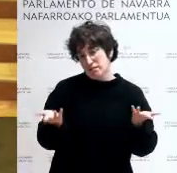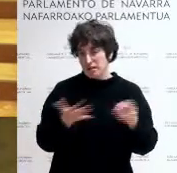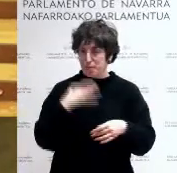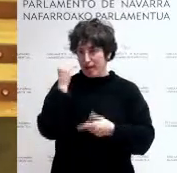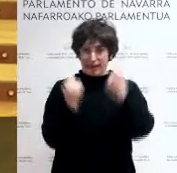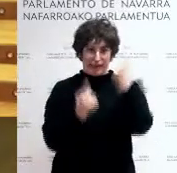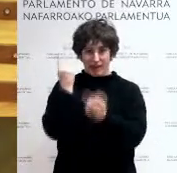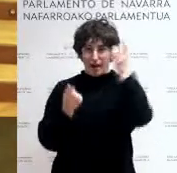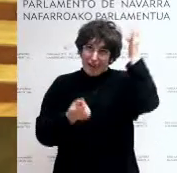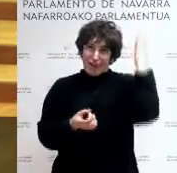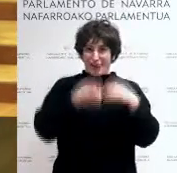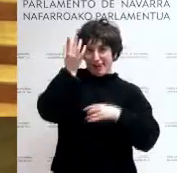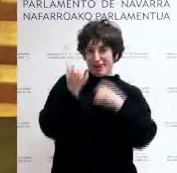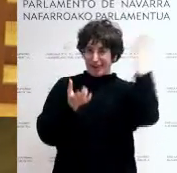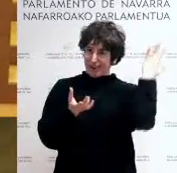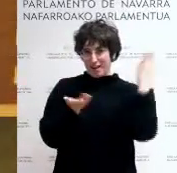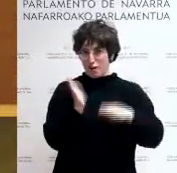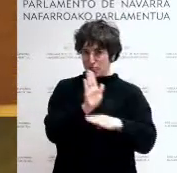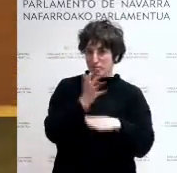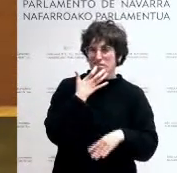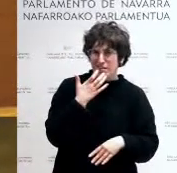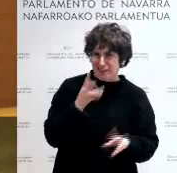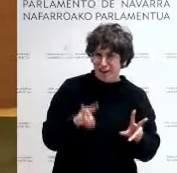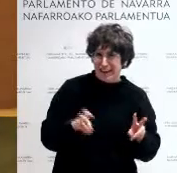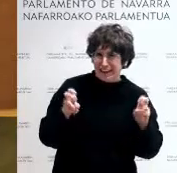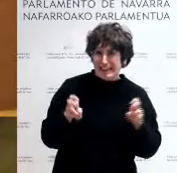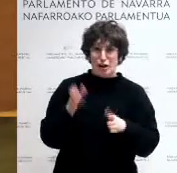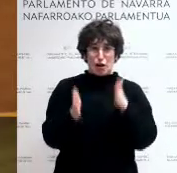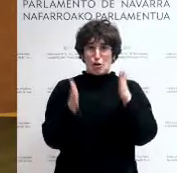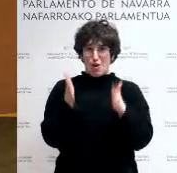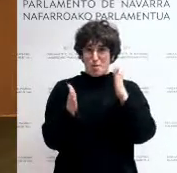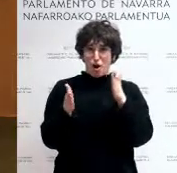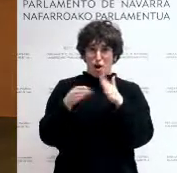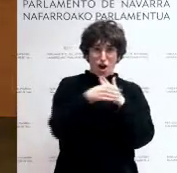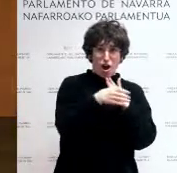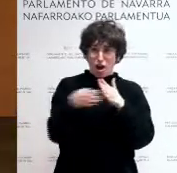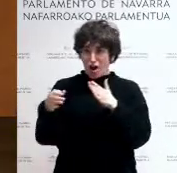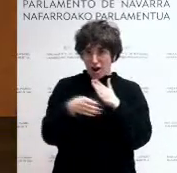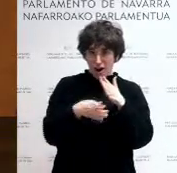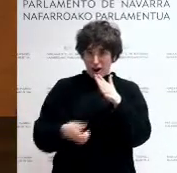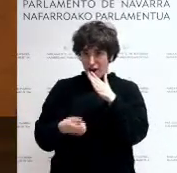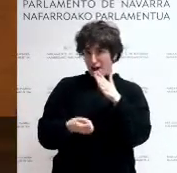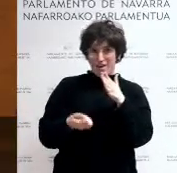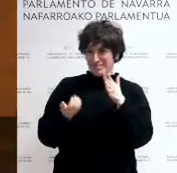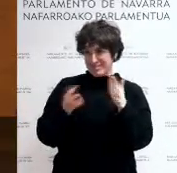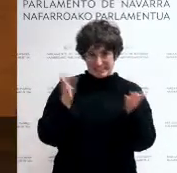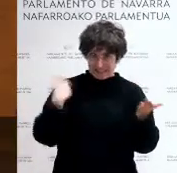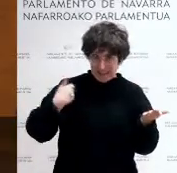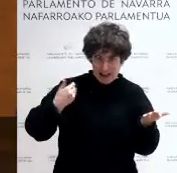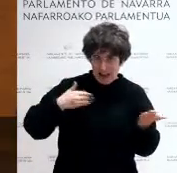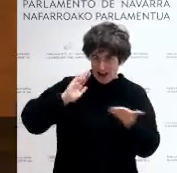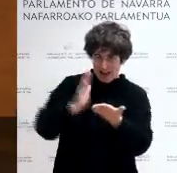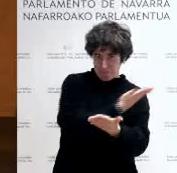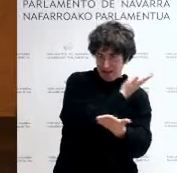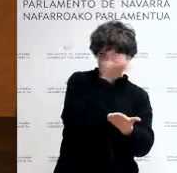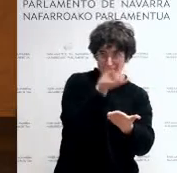podido ponerse encima de la mesa, como la utilización de un brazo robótico, del cual no hemos vuelto a oír nada, gracias a Dios. Voy a intentar